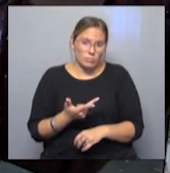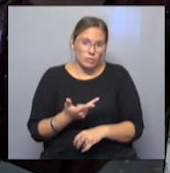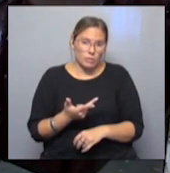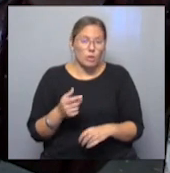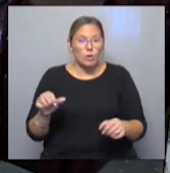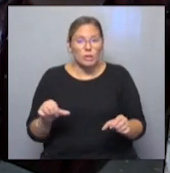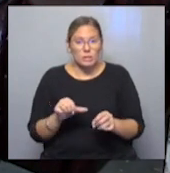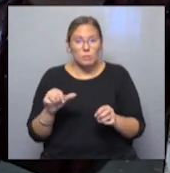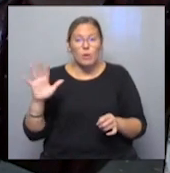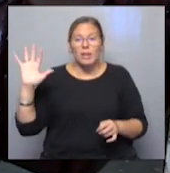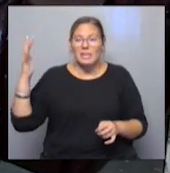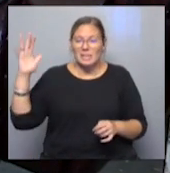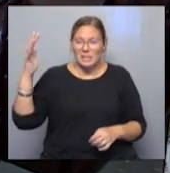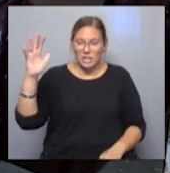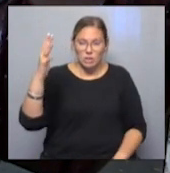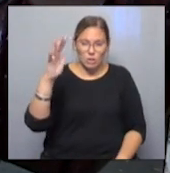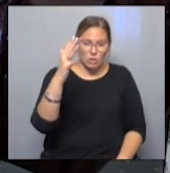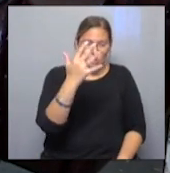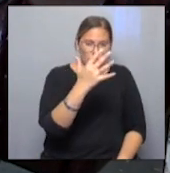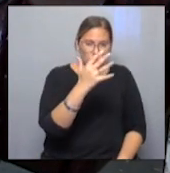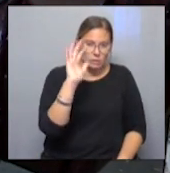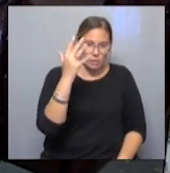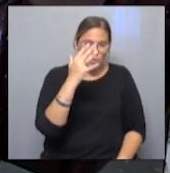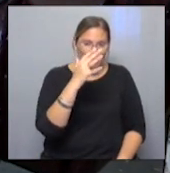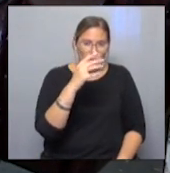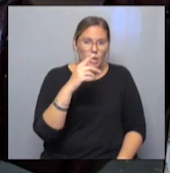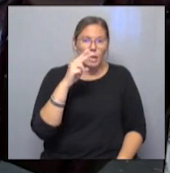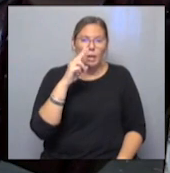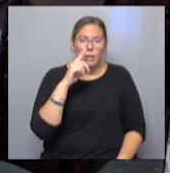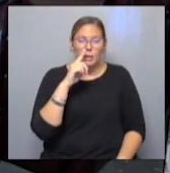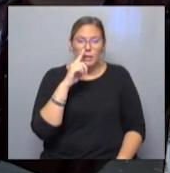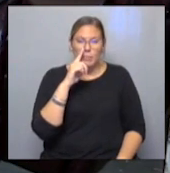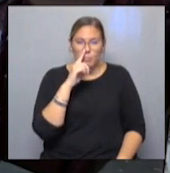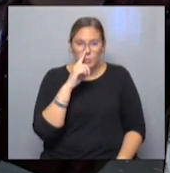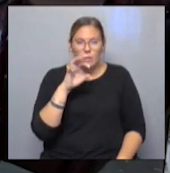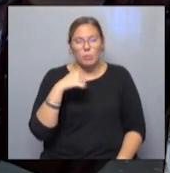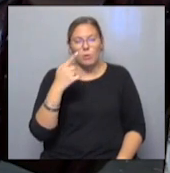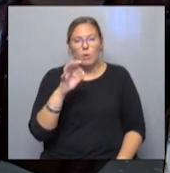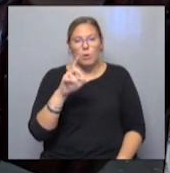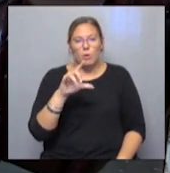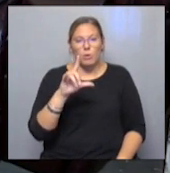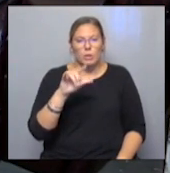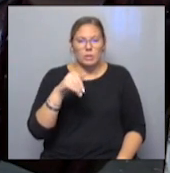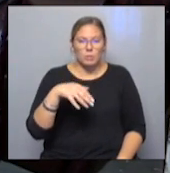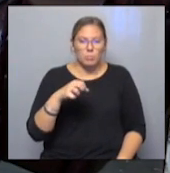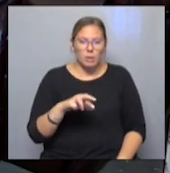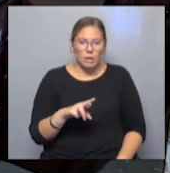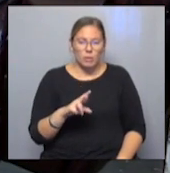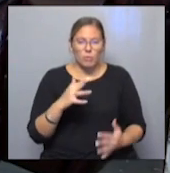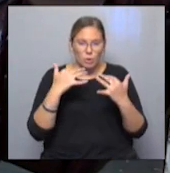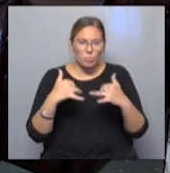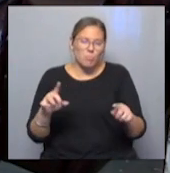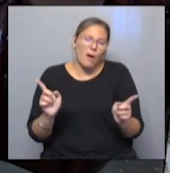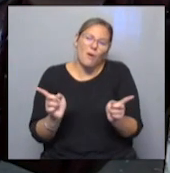Lo que hicimos en el interior, que fue en Minas y luego en el Olimar también, fueron espectáculos